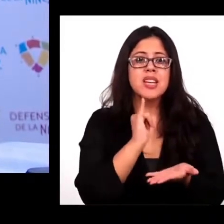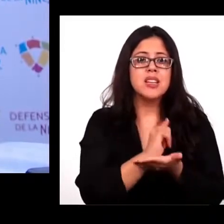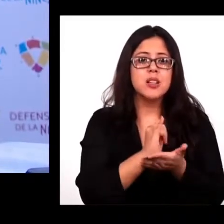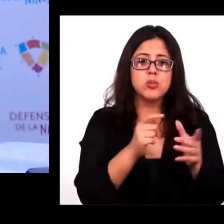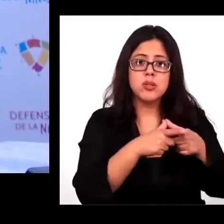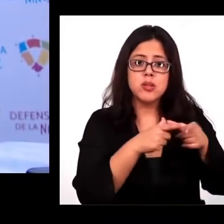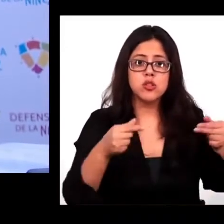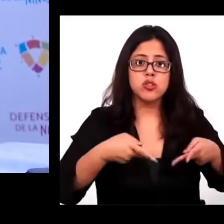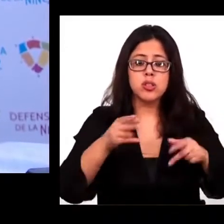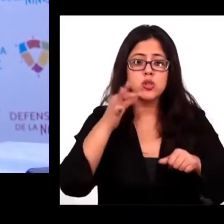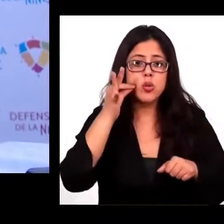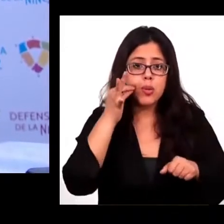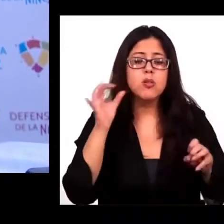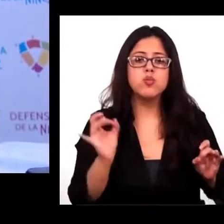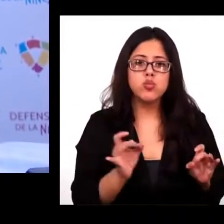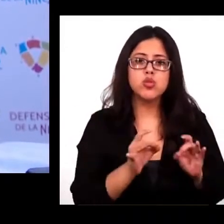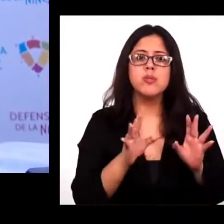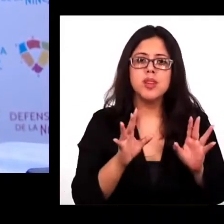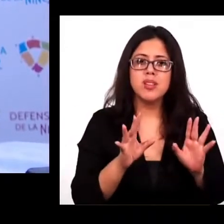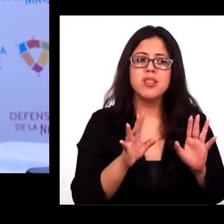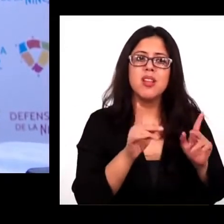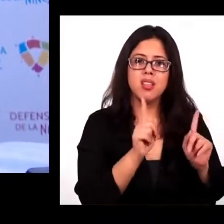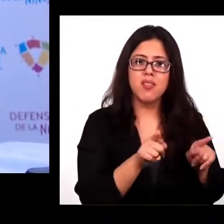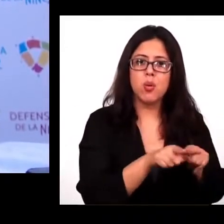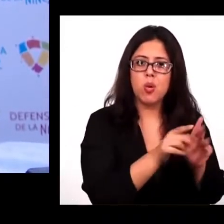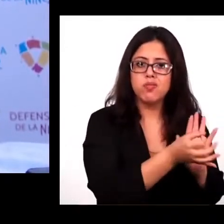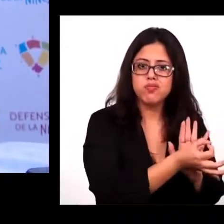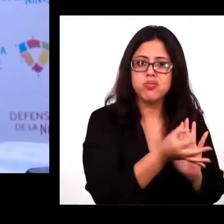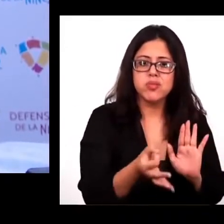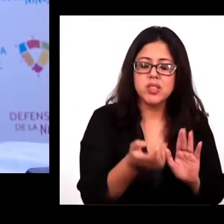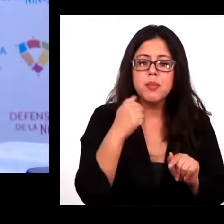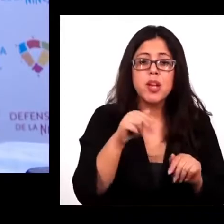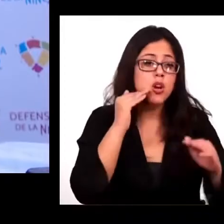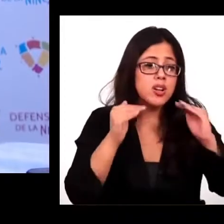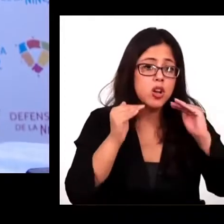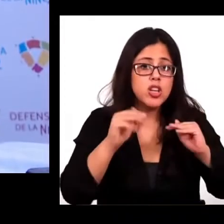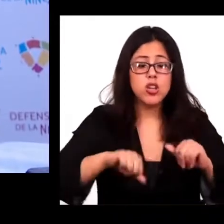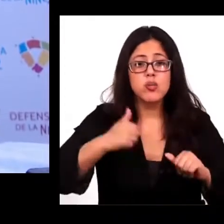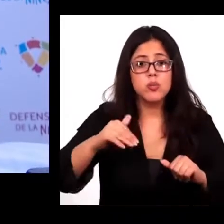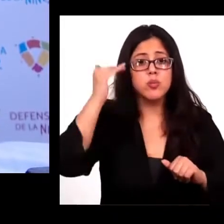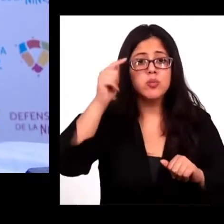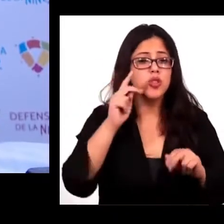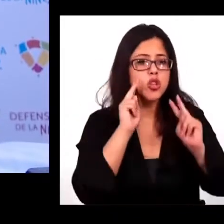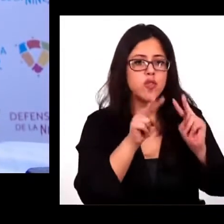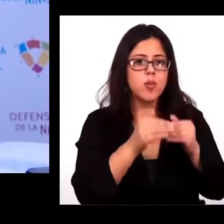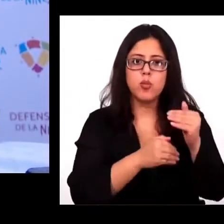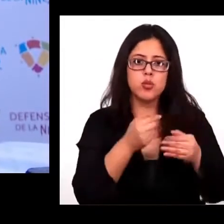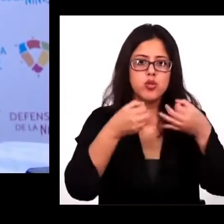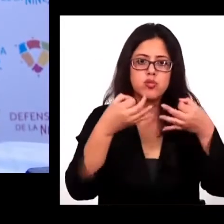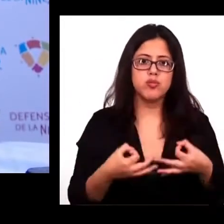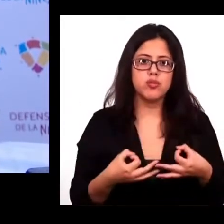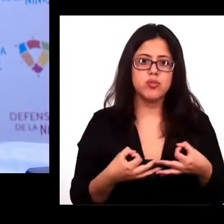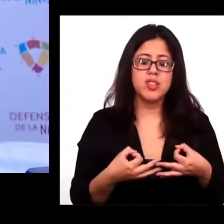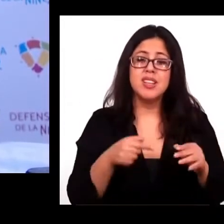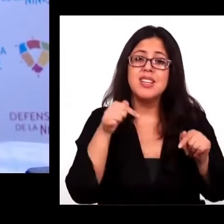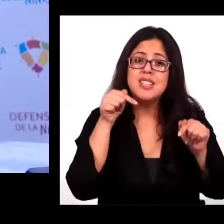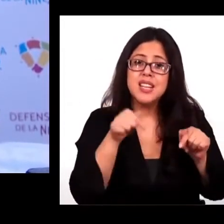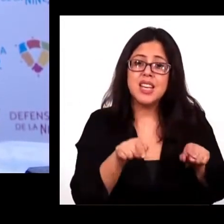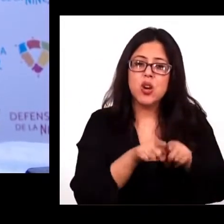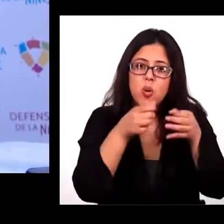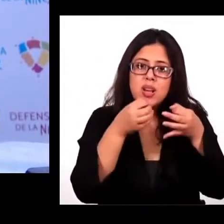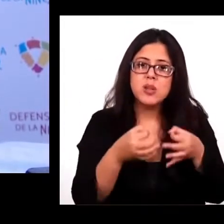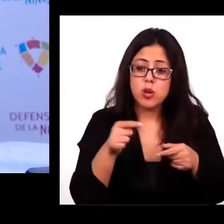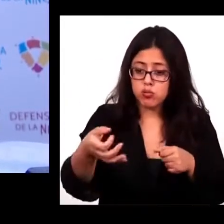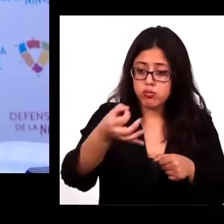Humanos podría tener algo que decir, pero en lo que dice relación con niños, niñas y adolescentes no observamos un proceso eficiente. Y acá lo que hay que asegurar, tal como